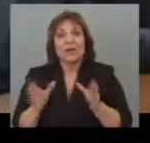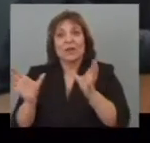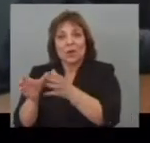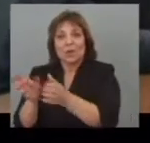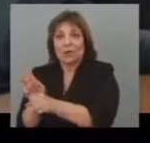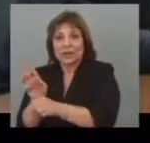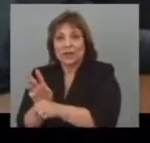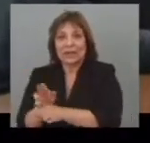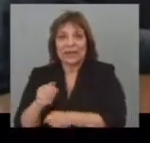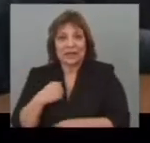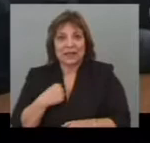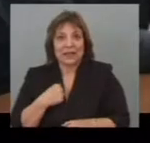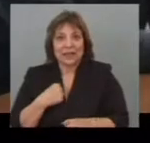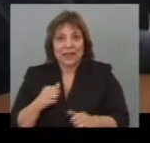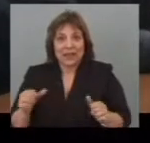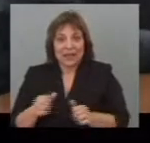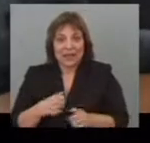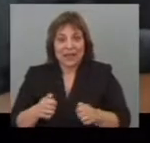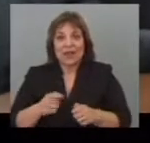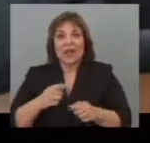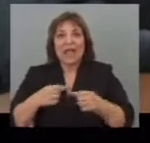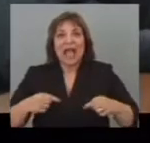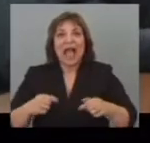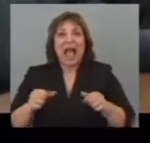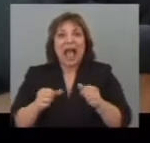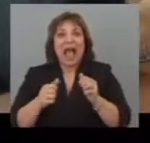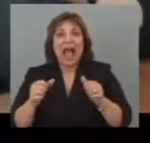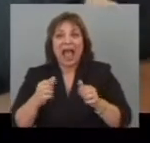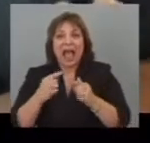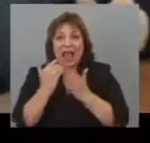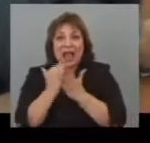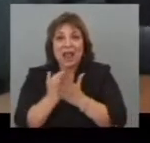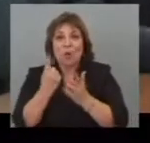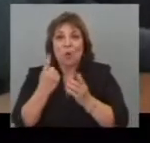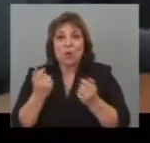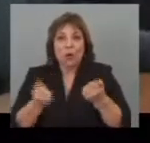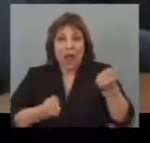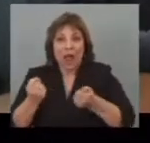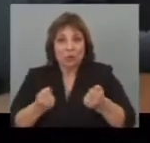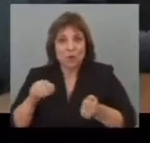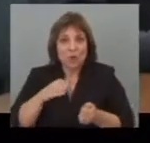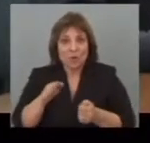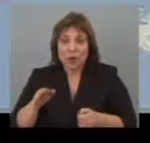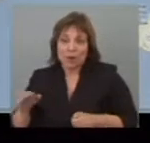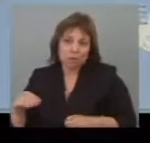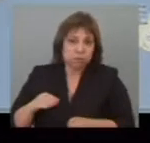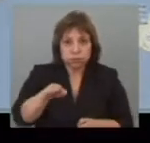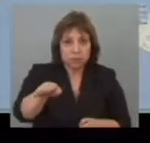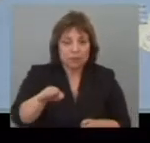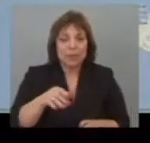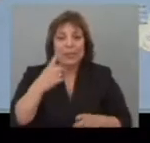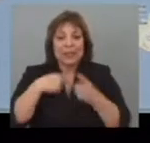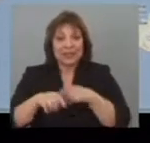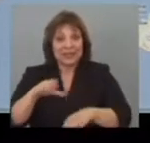víctima. Activamos nuestro protocolo de actuación y mandamos un móvil a donde se encuentra la víctima. La instalación